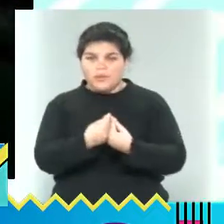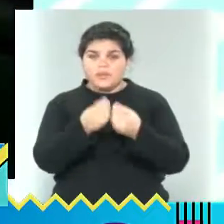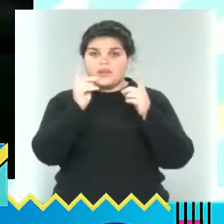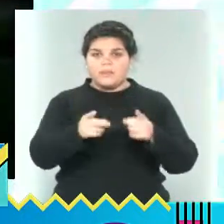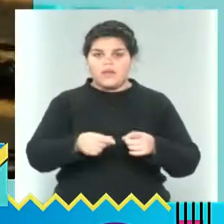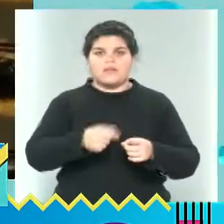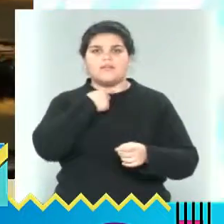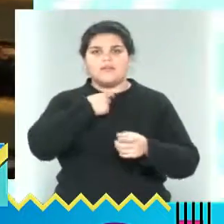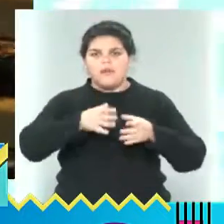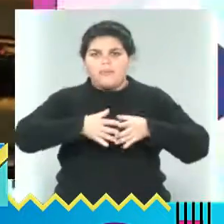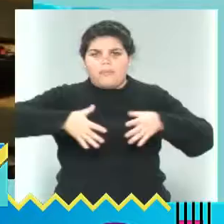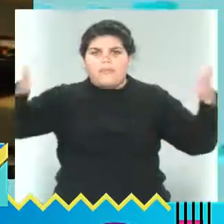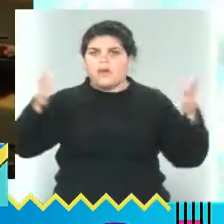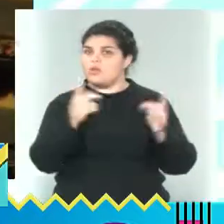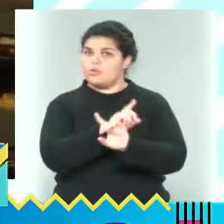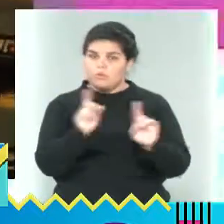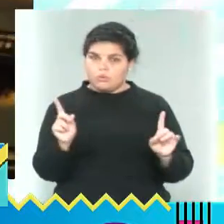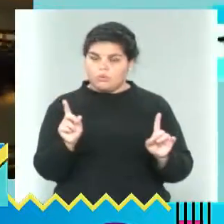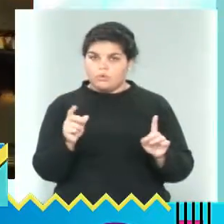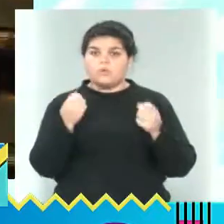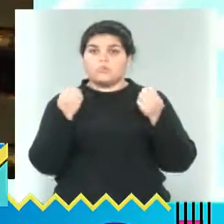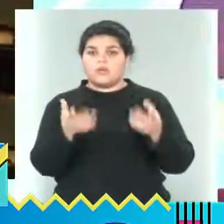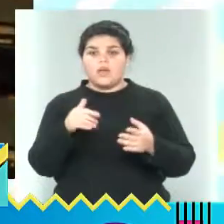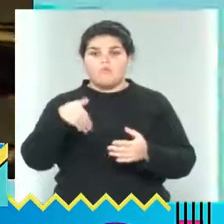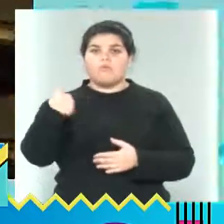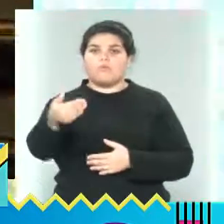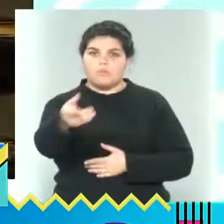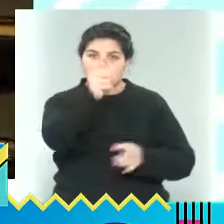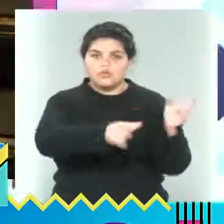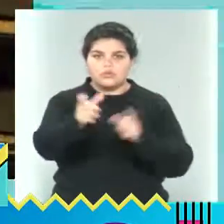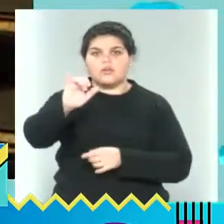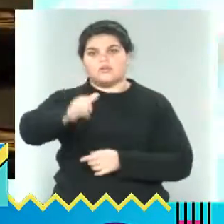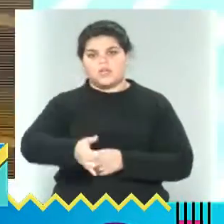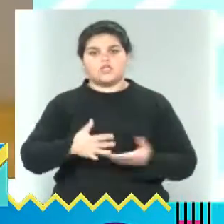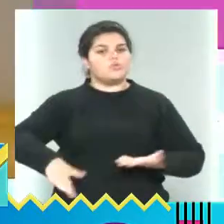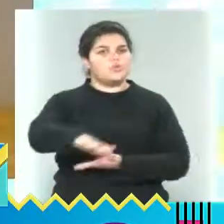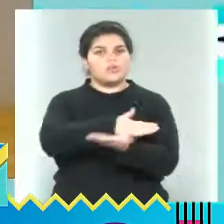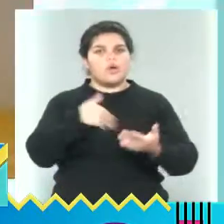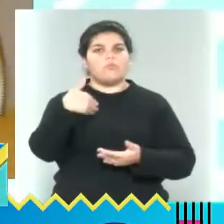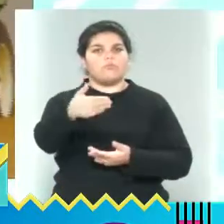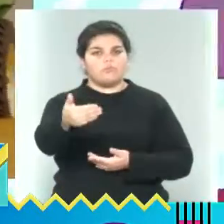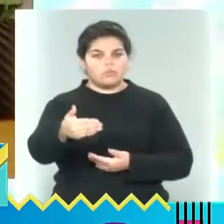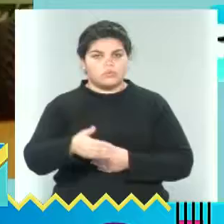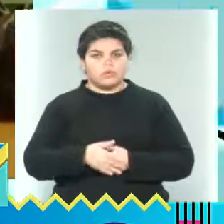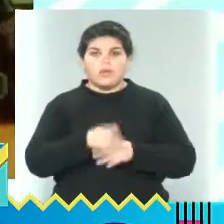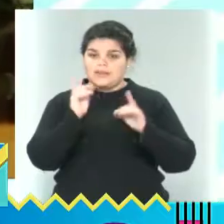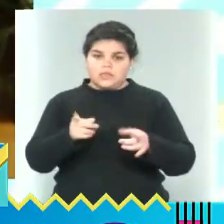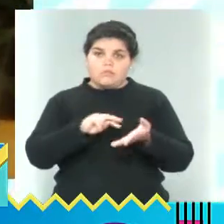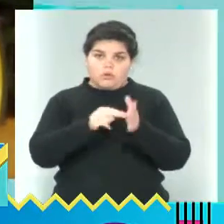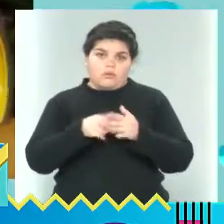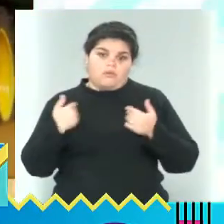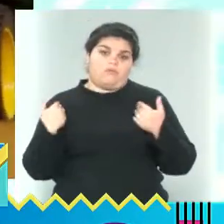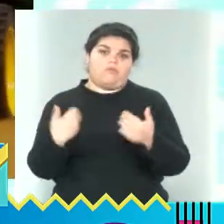siga creciendo, porque esto obviamente va a impactar en la gente, va a impactar en la sociedad. Entonces, lo importante es que todas